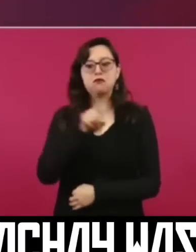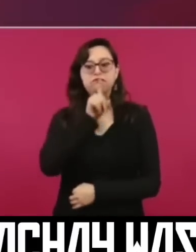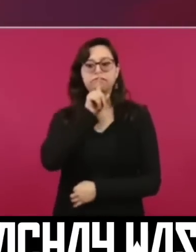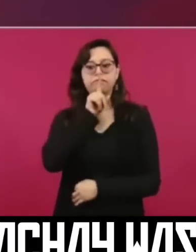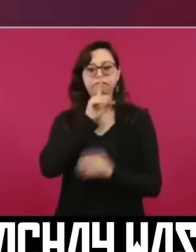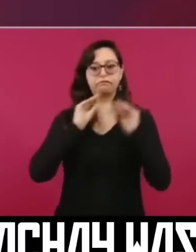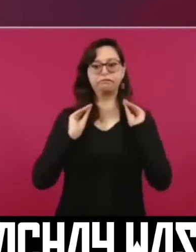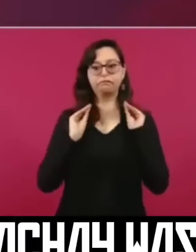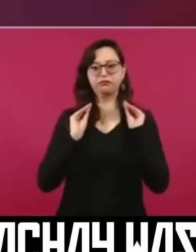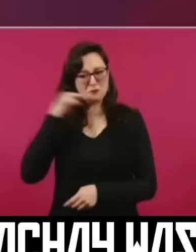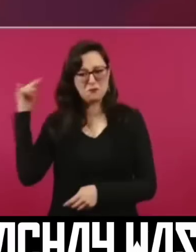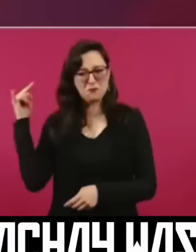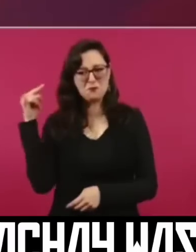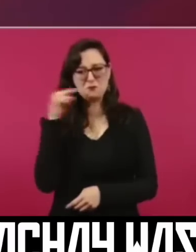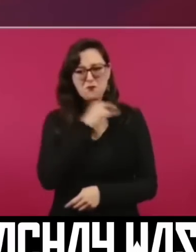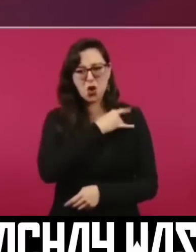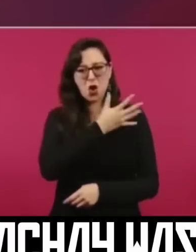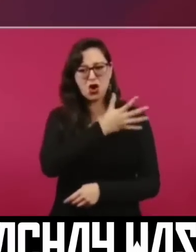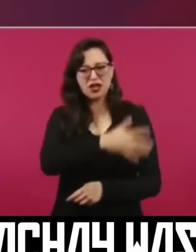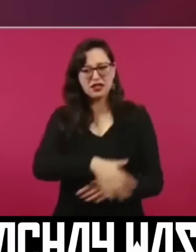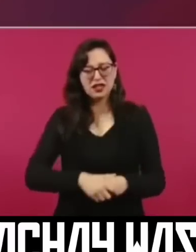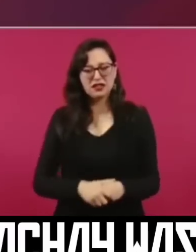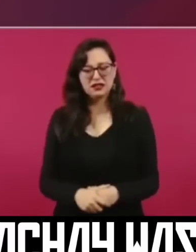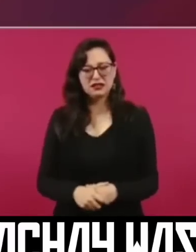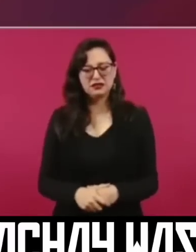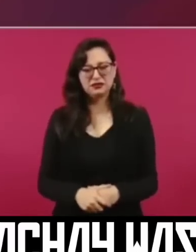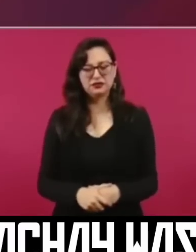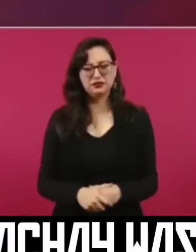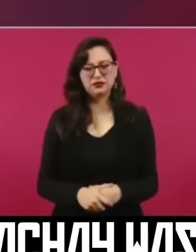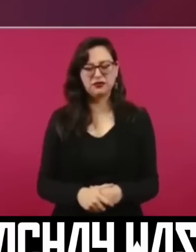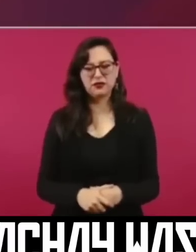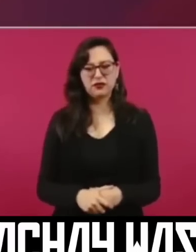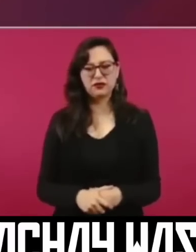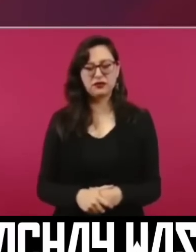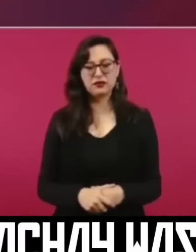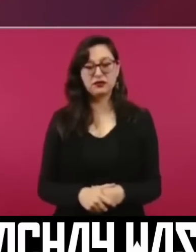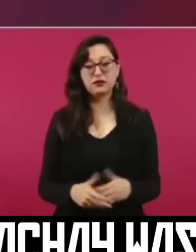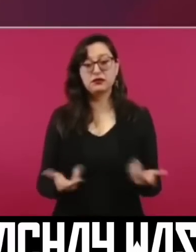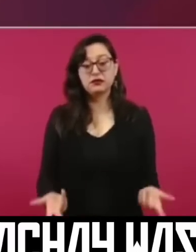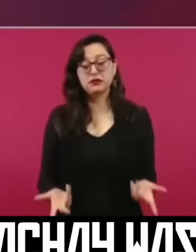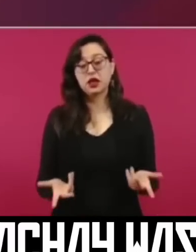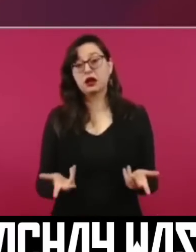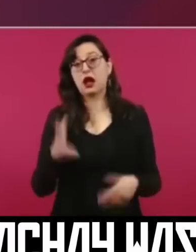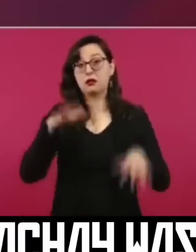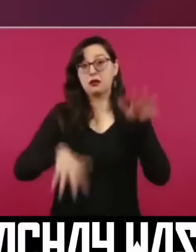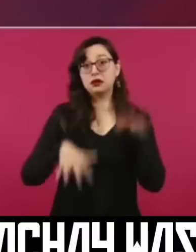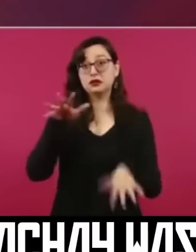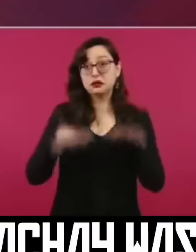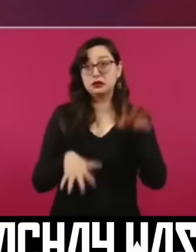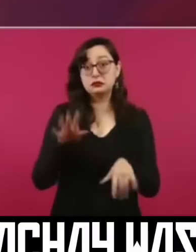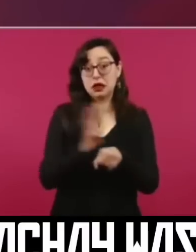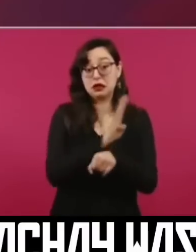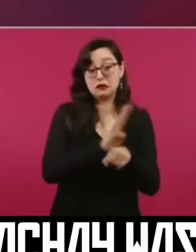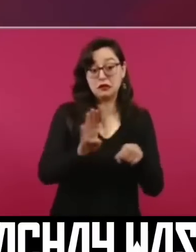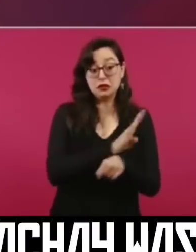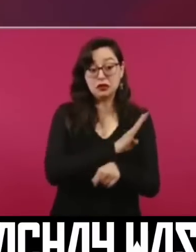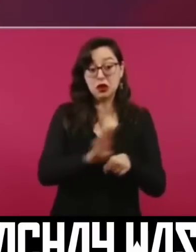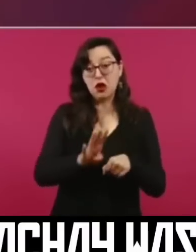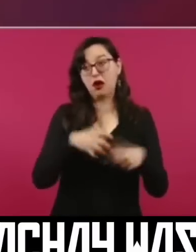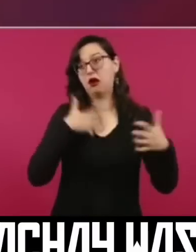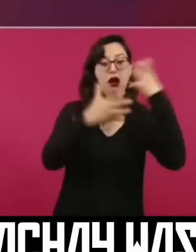que son muy hipócritas, gritan como pregoneros, ¿no? Cuando les conviene, y callan como